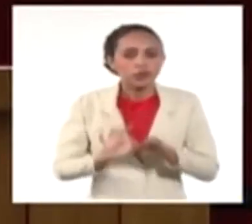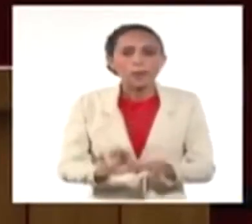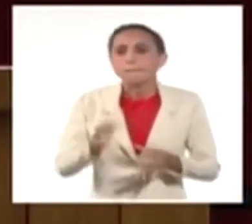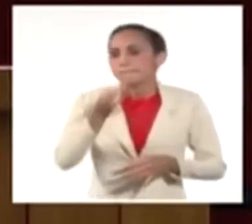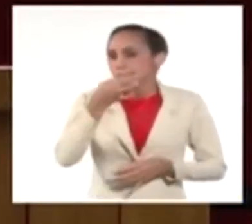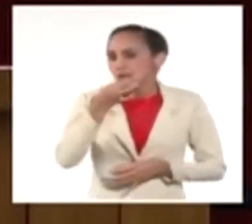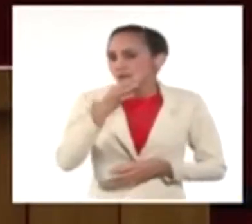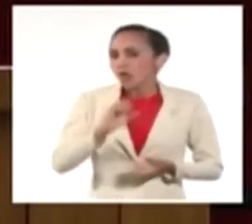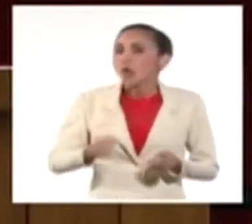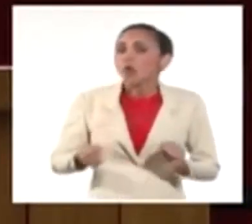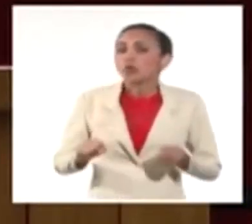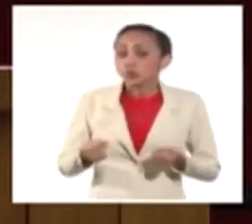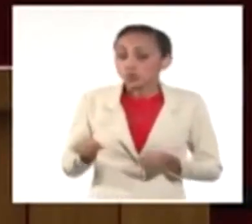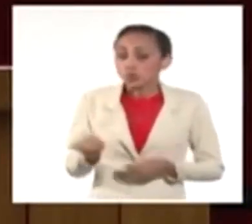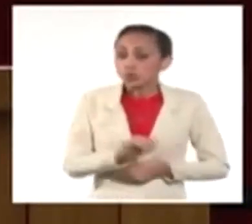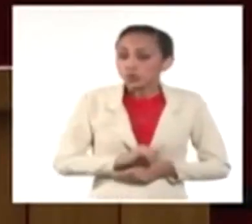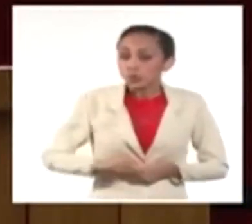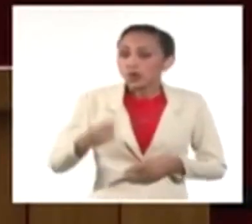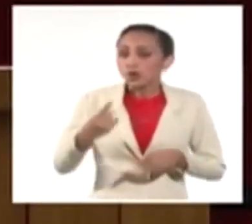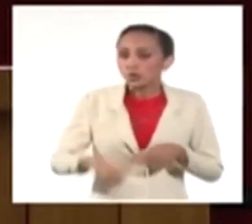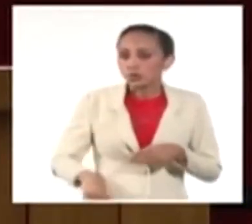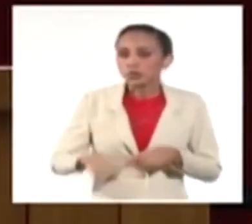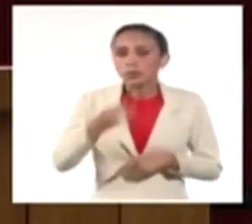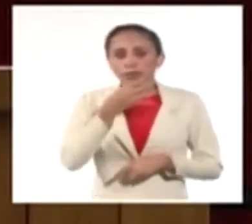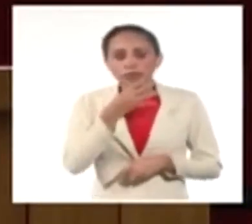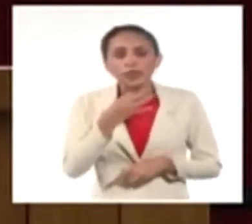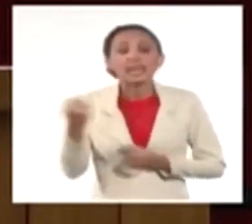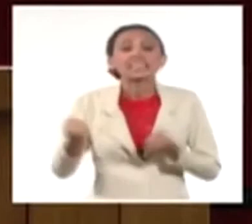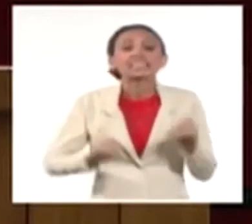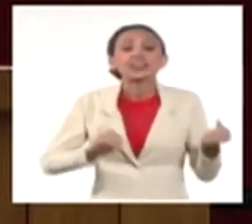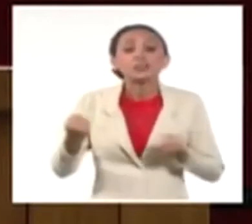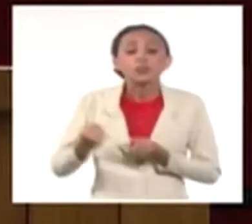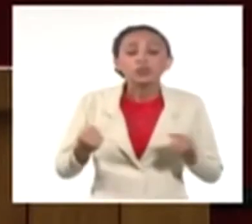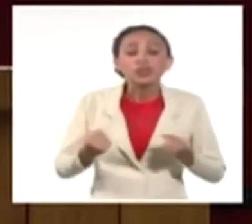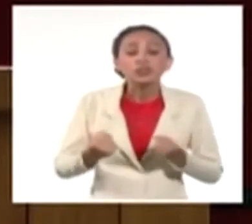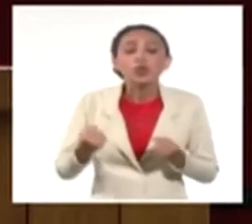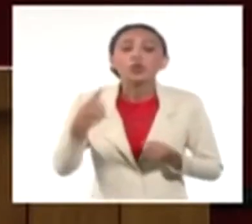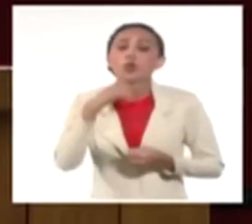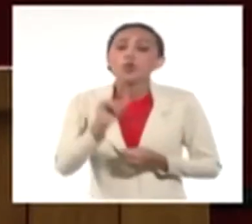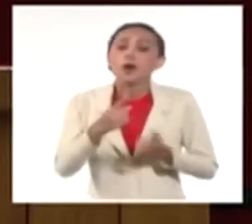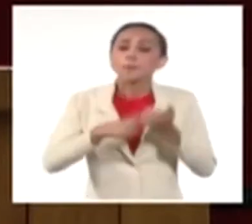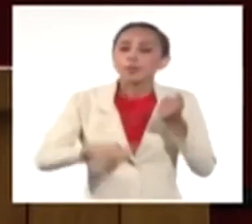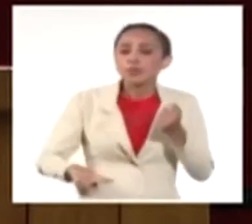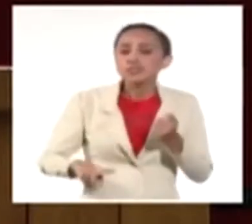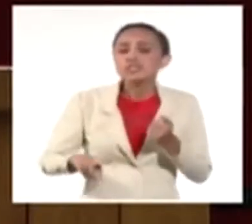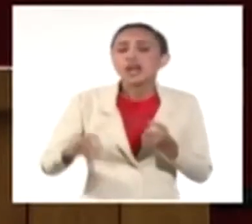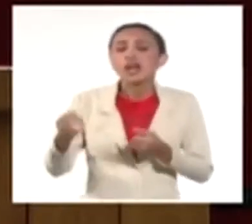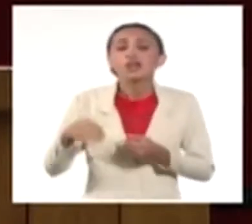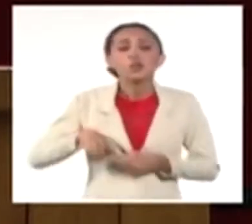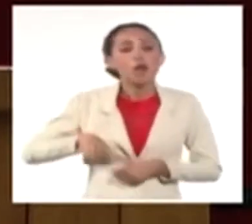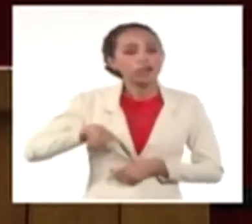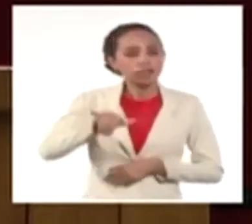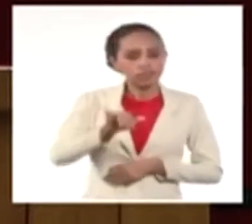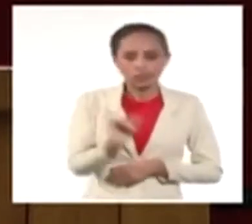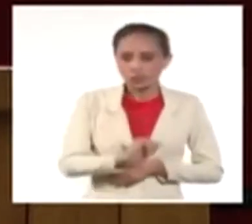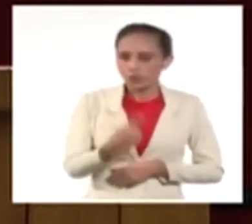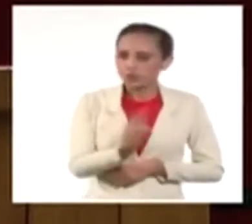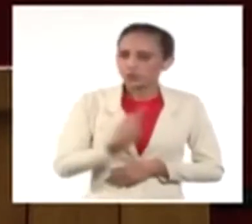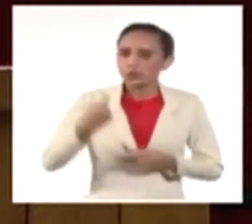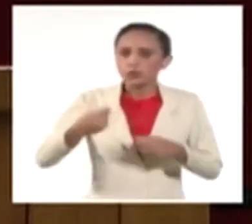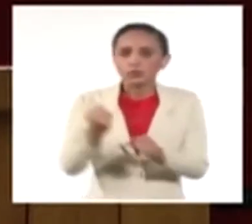y complementarios, la transportación interprovincial y aérea. Se deberá trabajar en